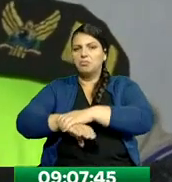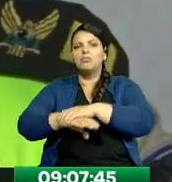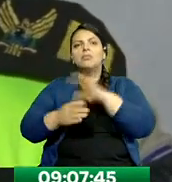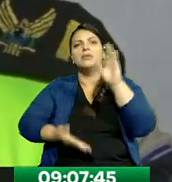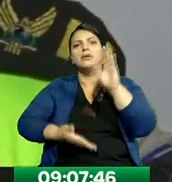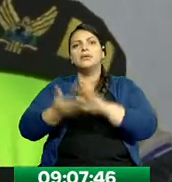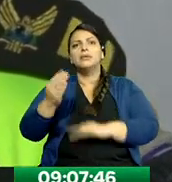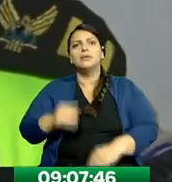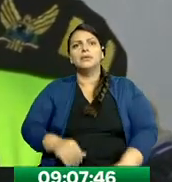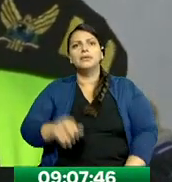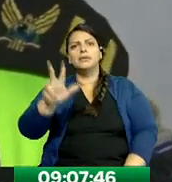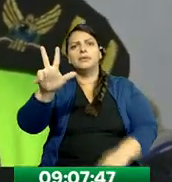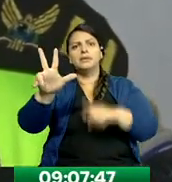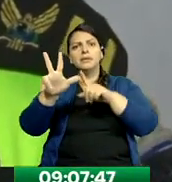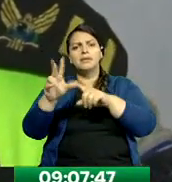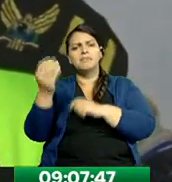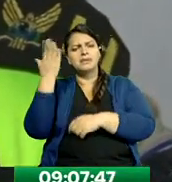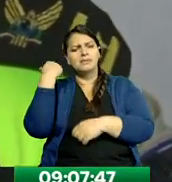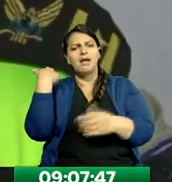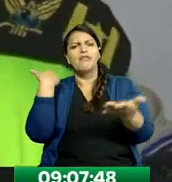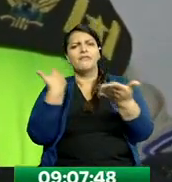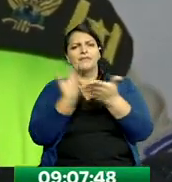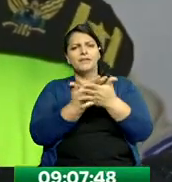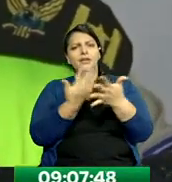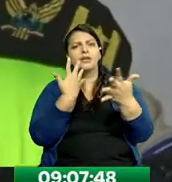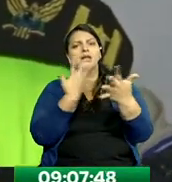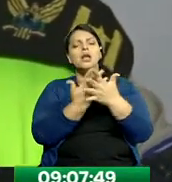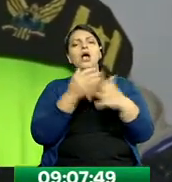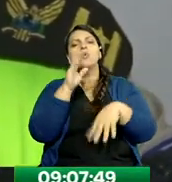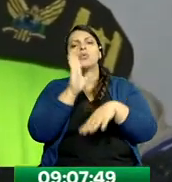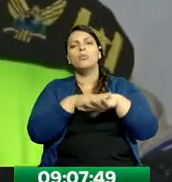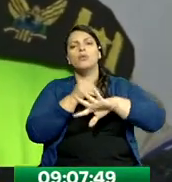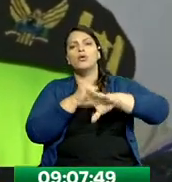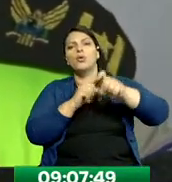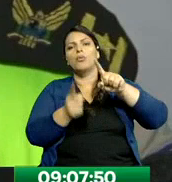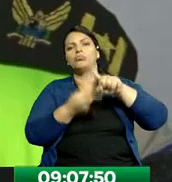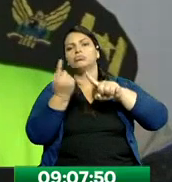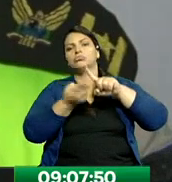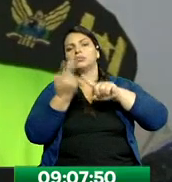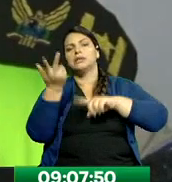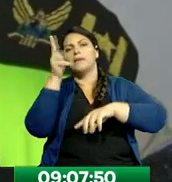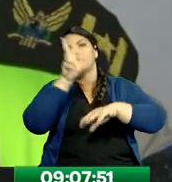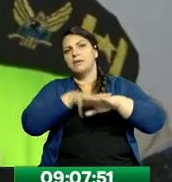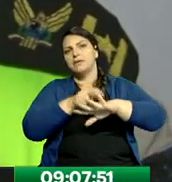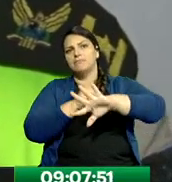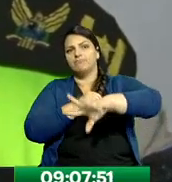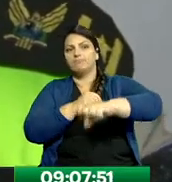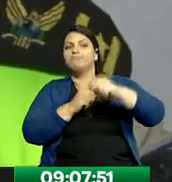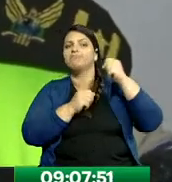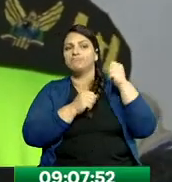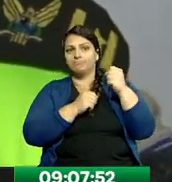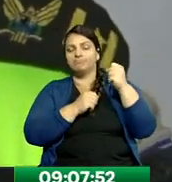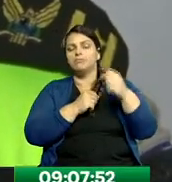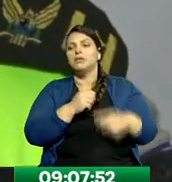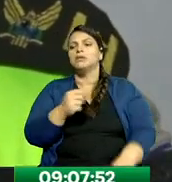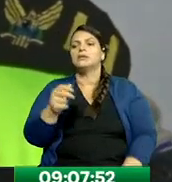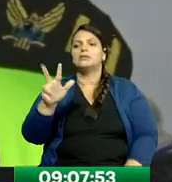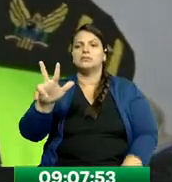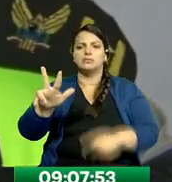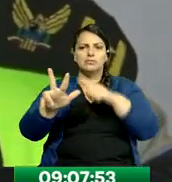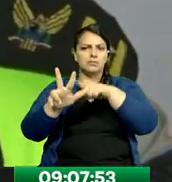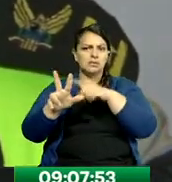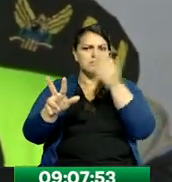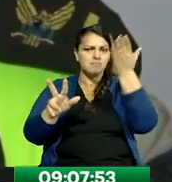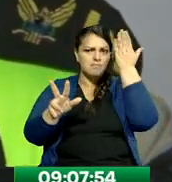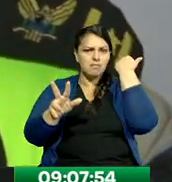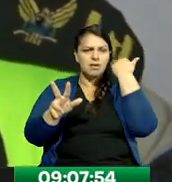Otro de los individuos que participa en el asalto no registra detenciones, pero está identificado plenamente en 3 asaltos anteriores que se